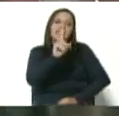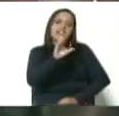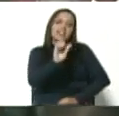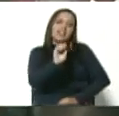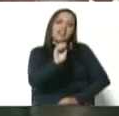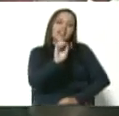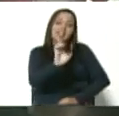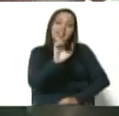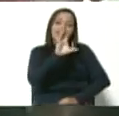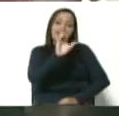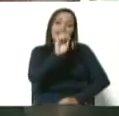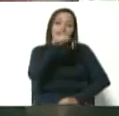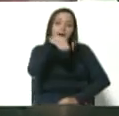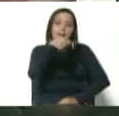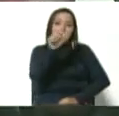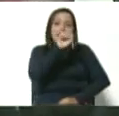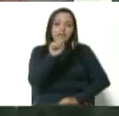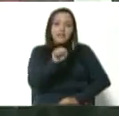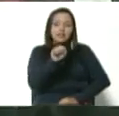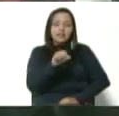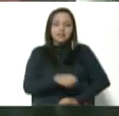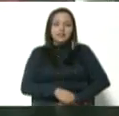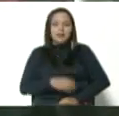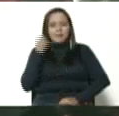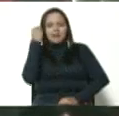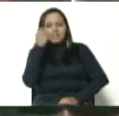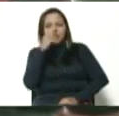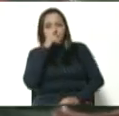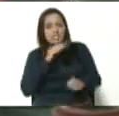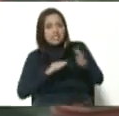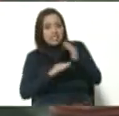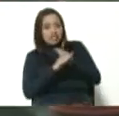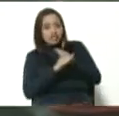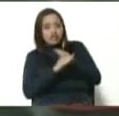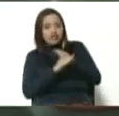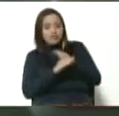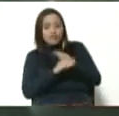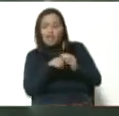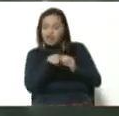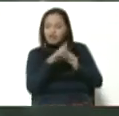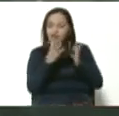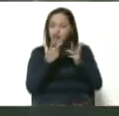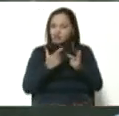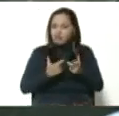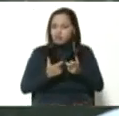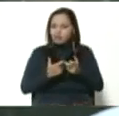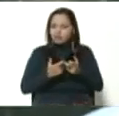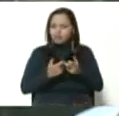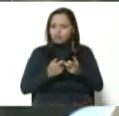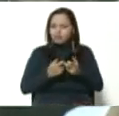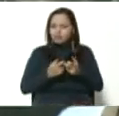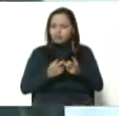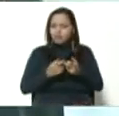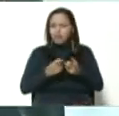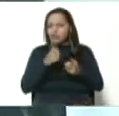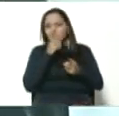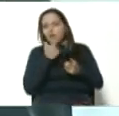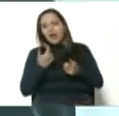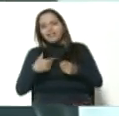nosotros pensamos que su silencio por de estas cifras tan contundentes no es